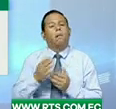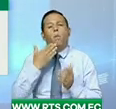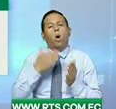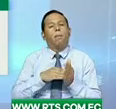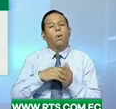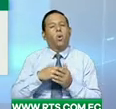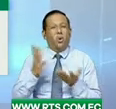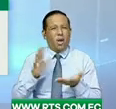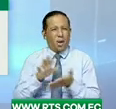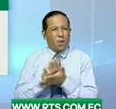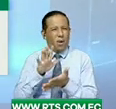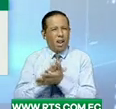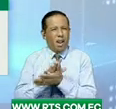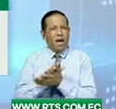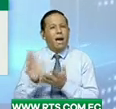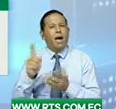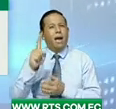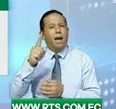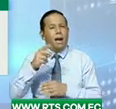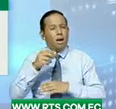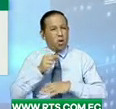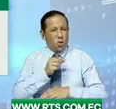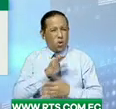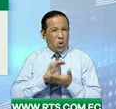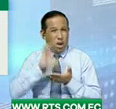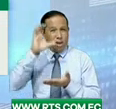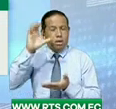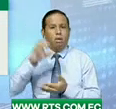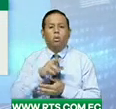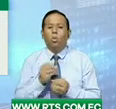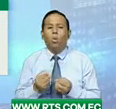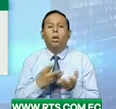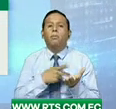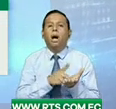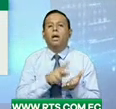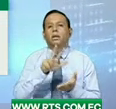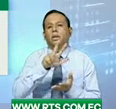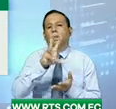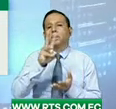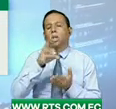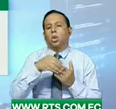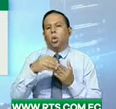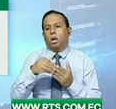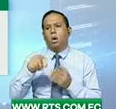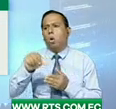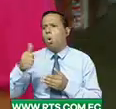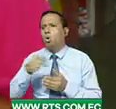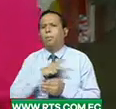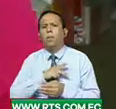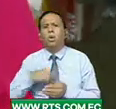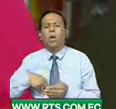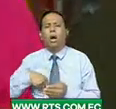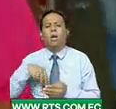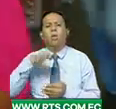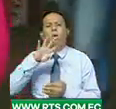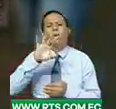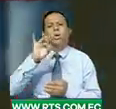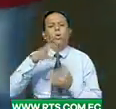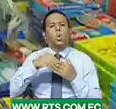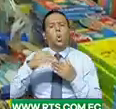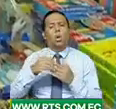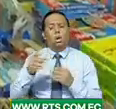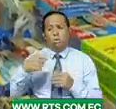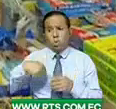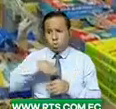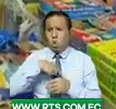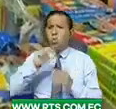de bachillerato en establecimiento fiscal a $36 y en particular, $48. Claro que sí hay descuento y tenemos